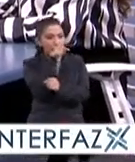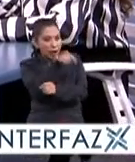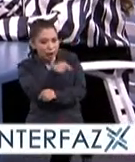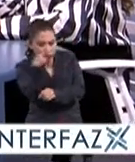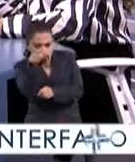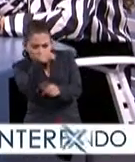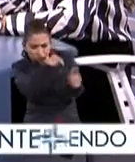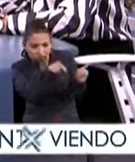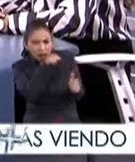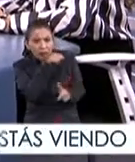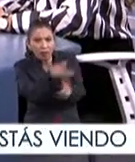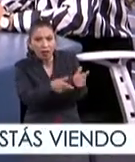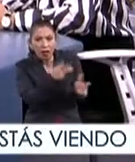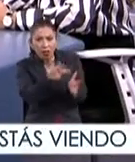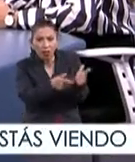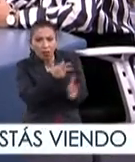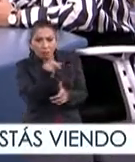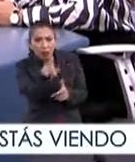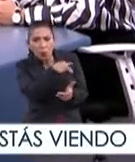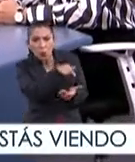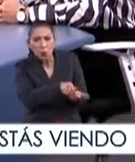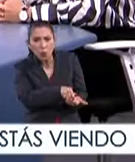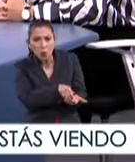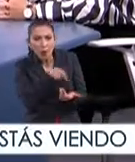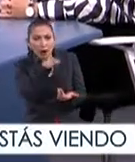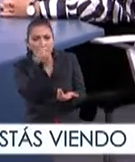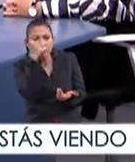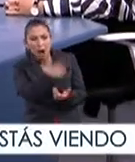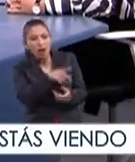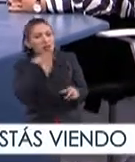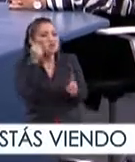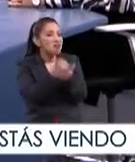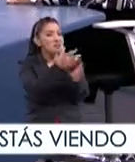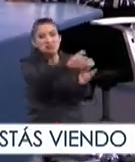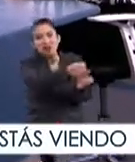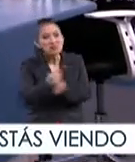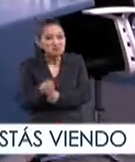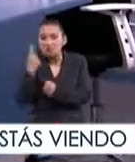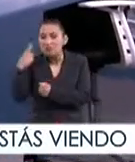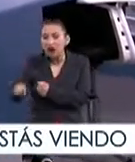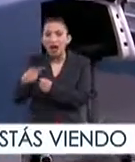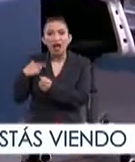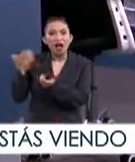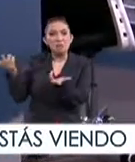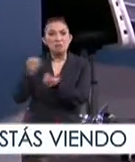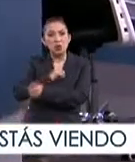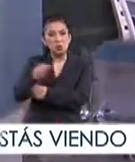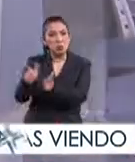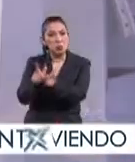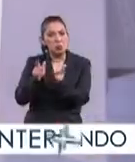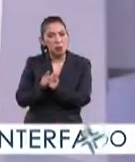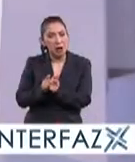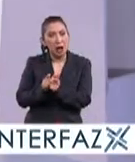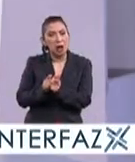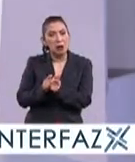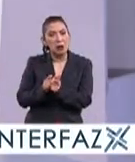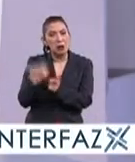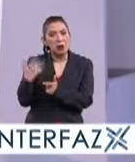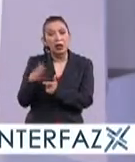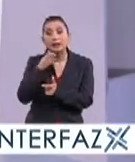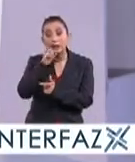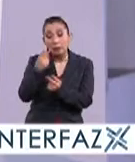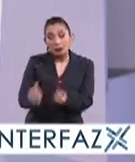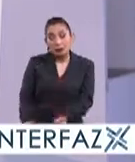convertido muchas veces en lugar de reclutamiento, entonces no puede tener, digamos, una